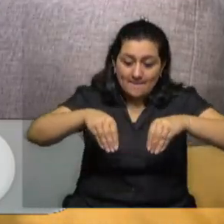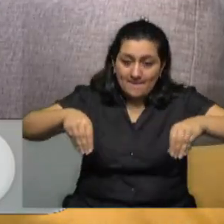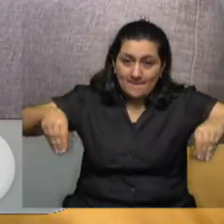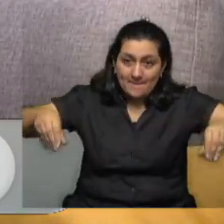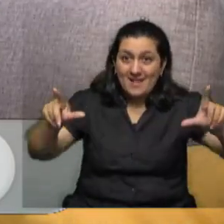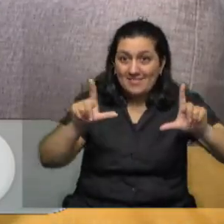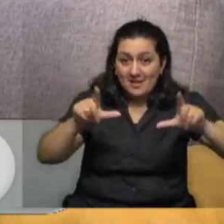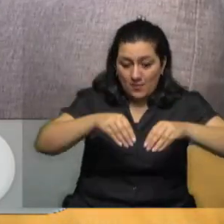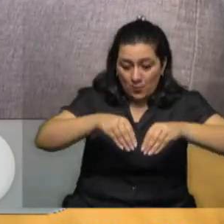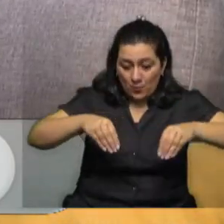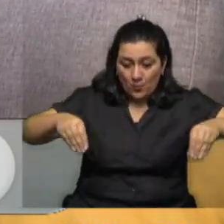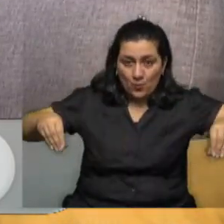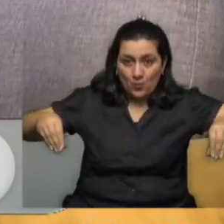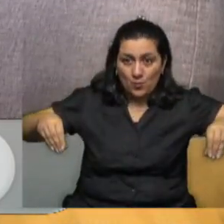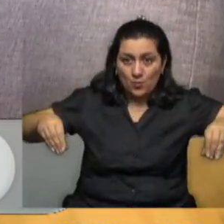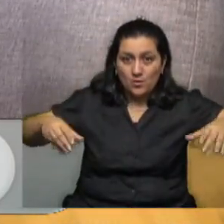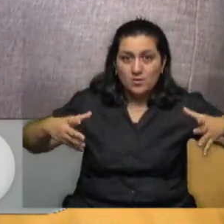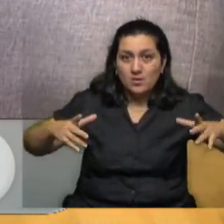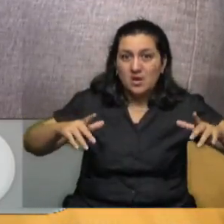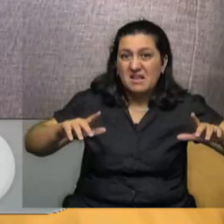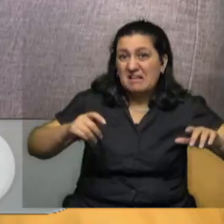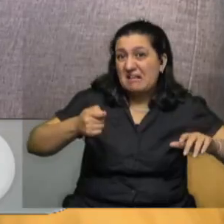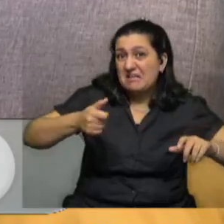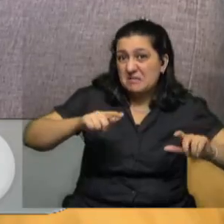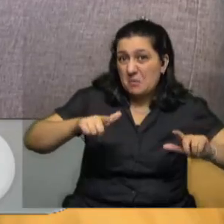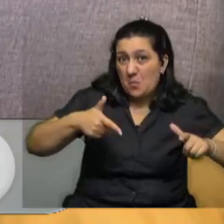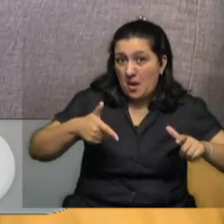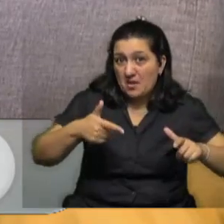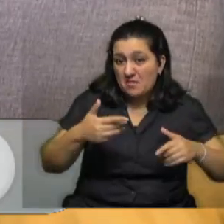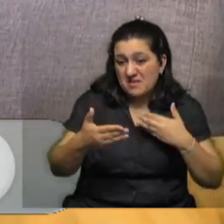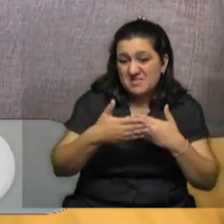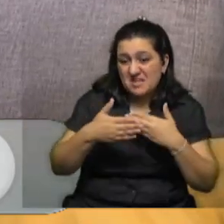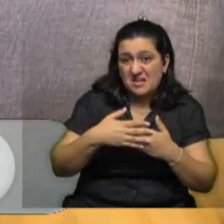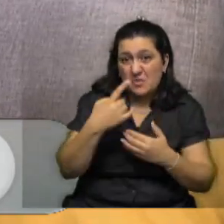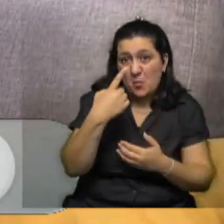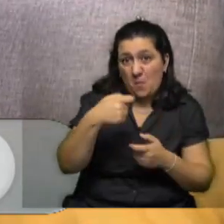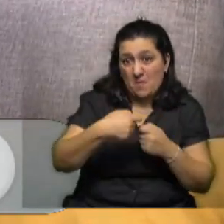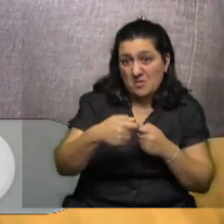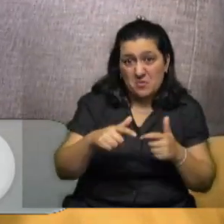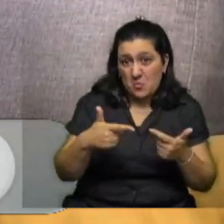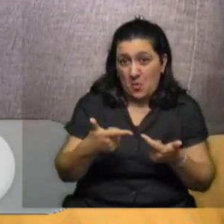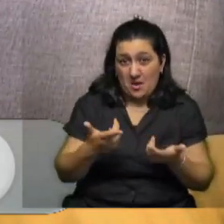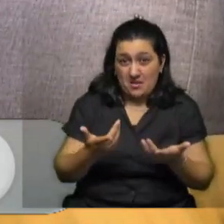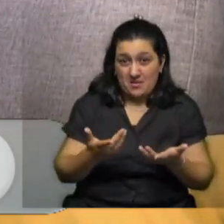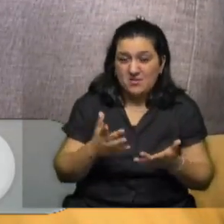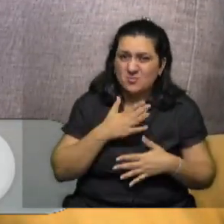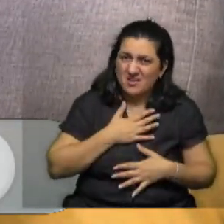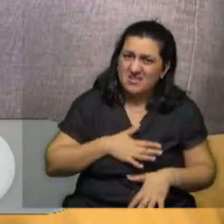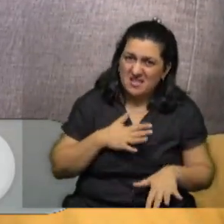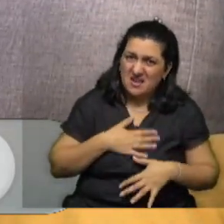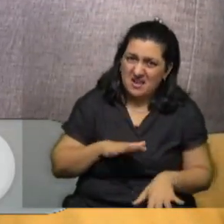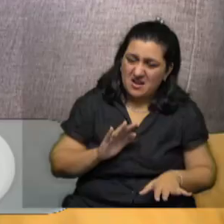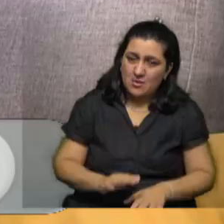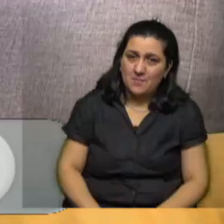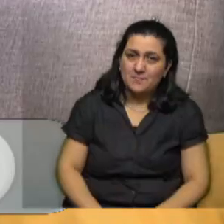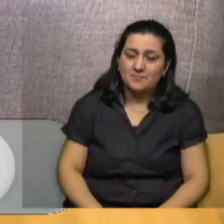planas, nuevas, LED y todo lo demás, prácticamente no hay incidencia, uno lo acerca a menos de 1 metro y prácticamente no hay incidencia, eso para tranquilidad de la gente, pero es